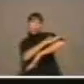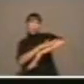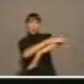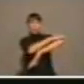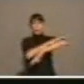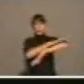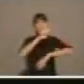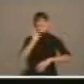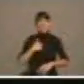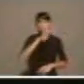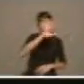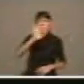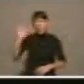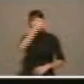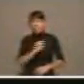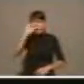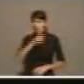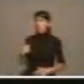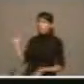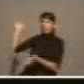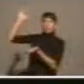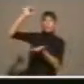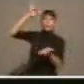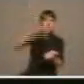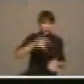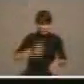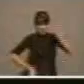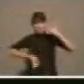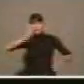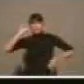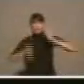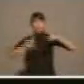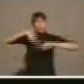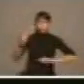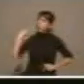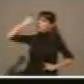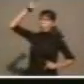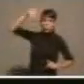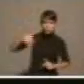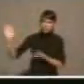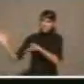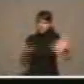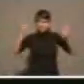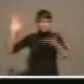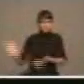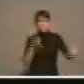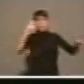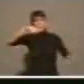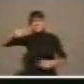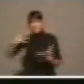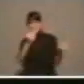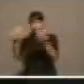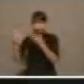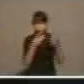gobiernos en 40 años. Por aquí pasó una dictadura, luego en democracia se los presidentes